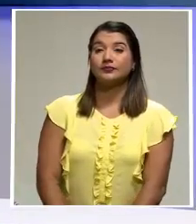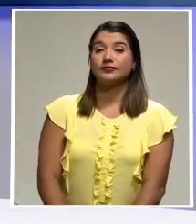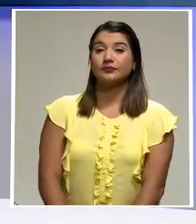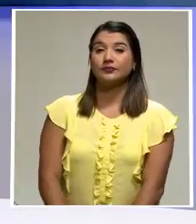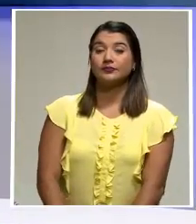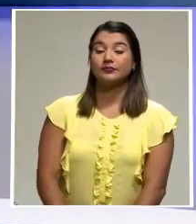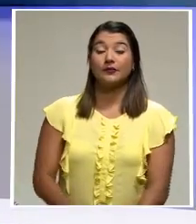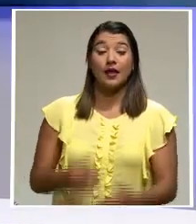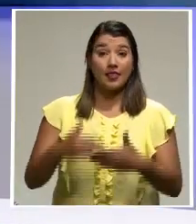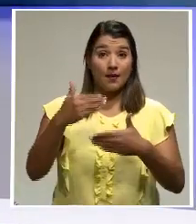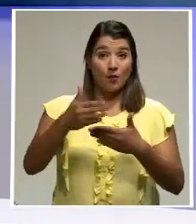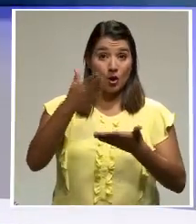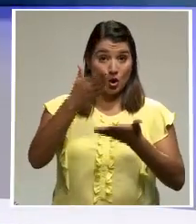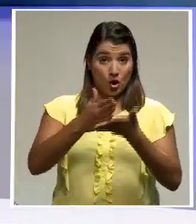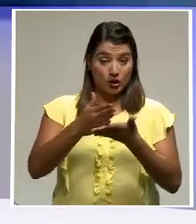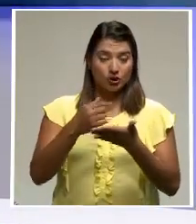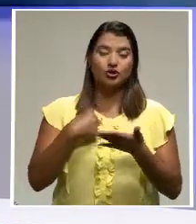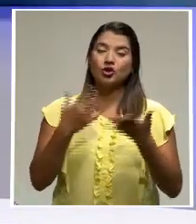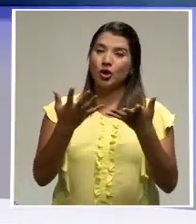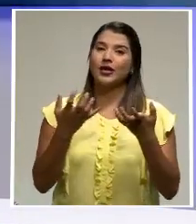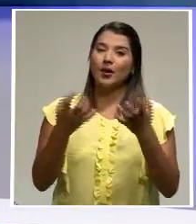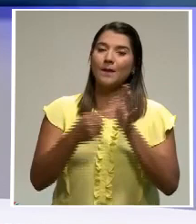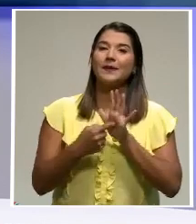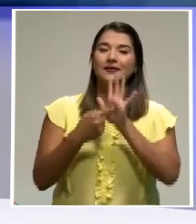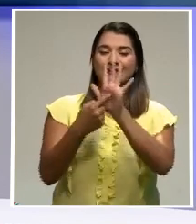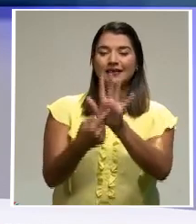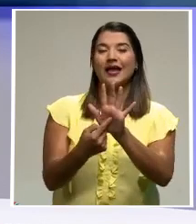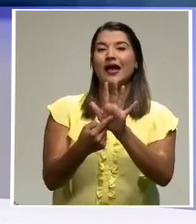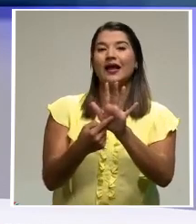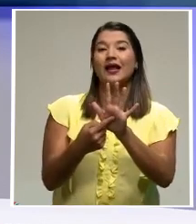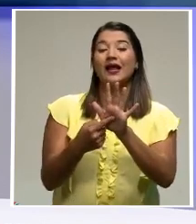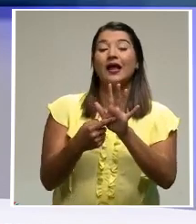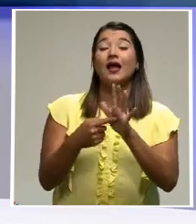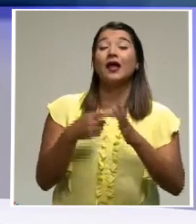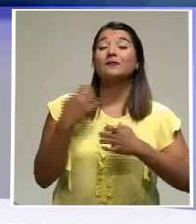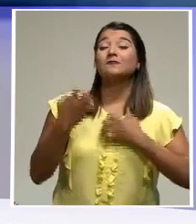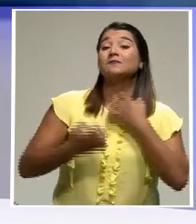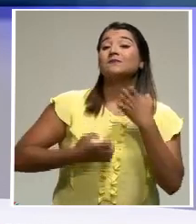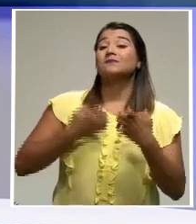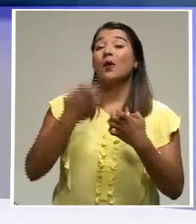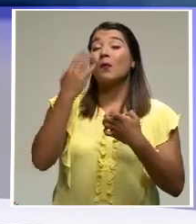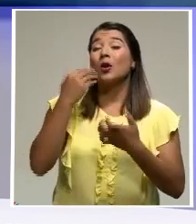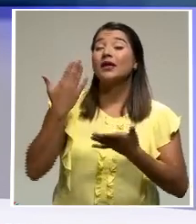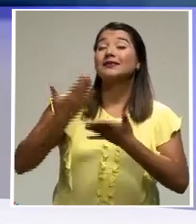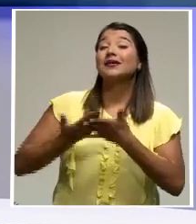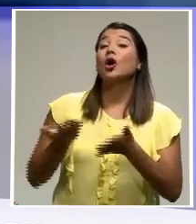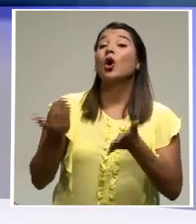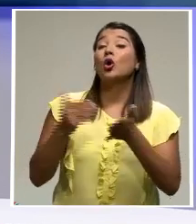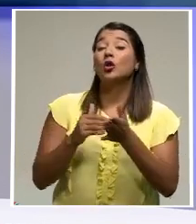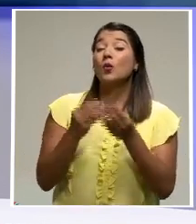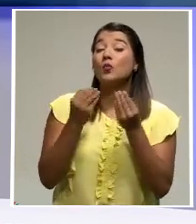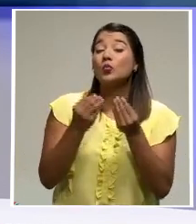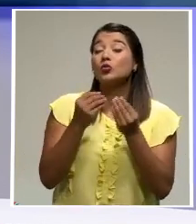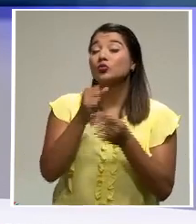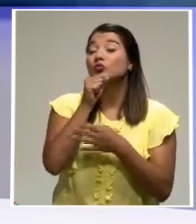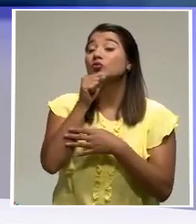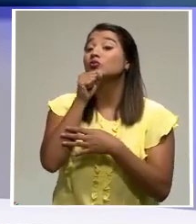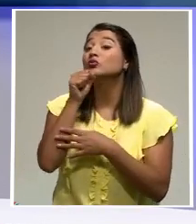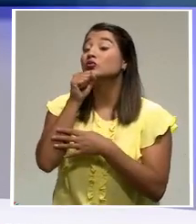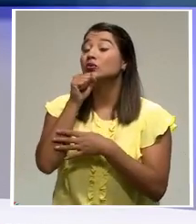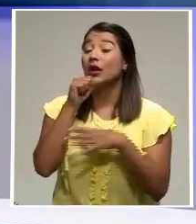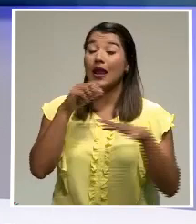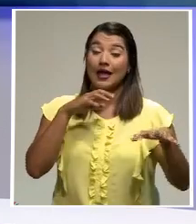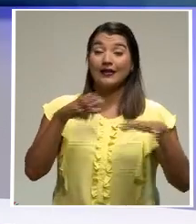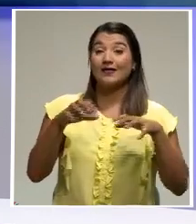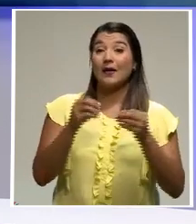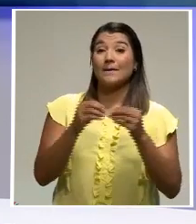Y al volver del corte les presentamos el emotivo regreso de un centenar de ancianos al espectáculo